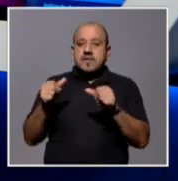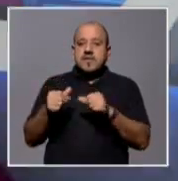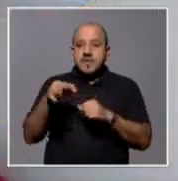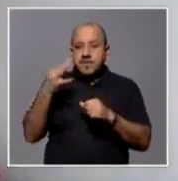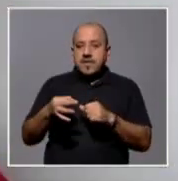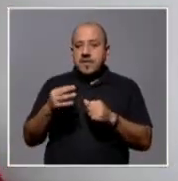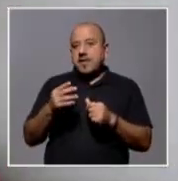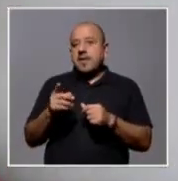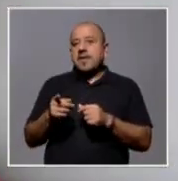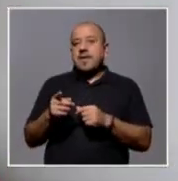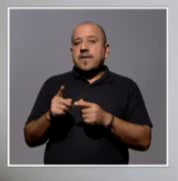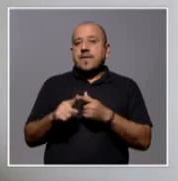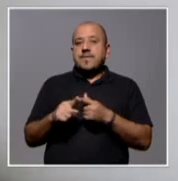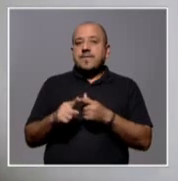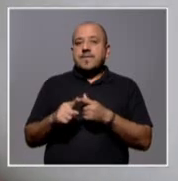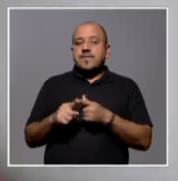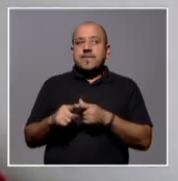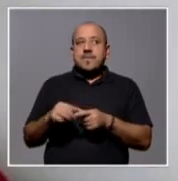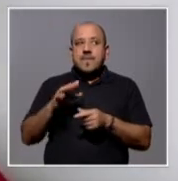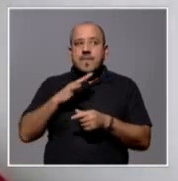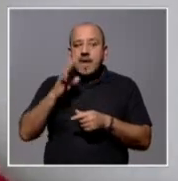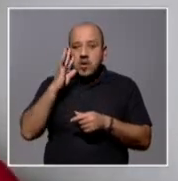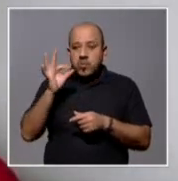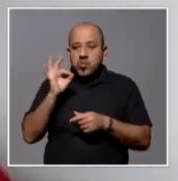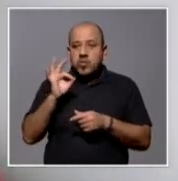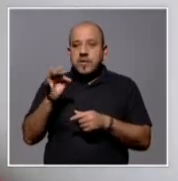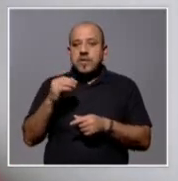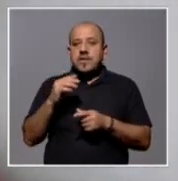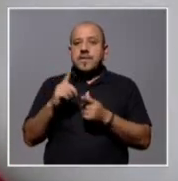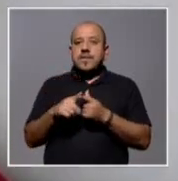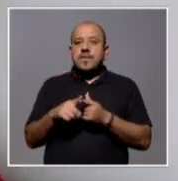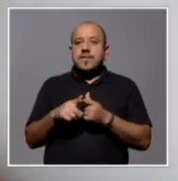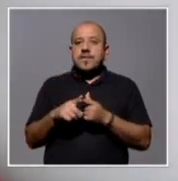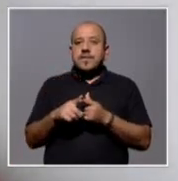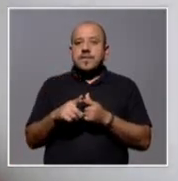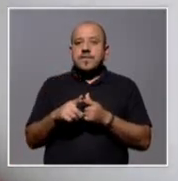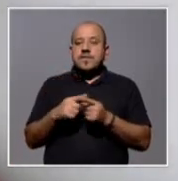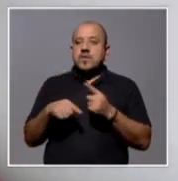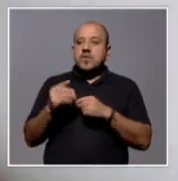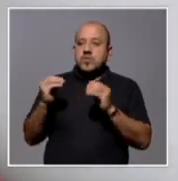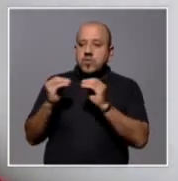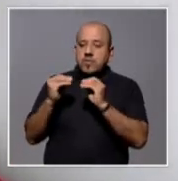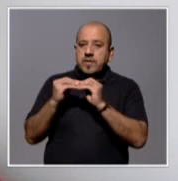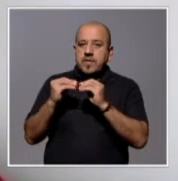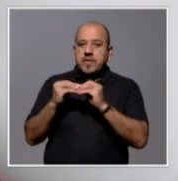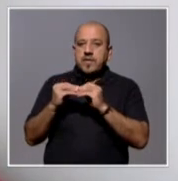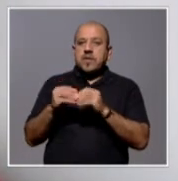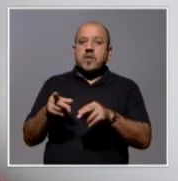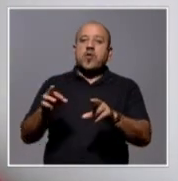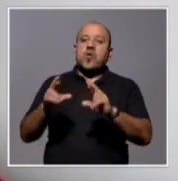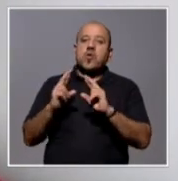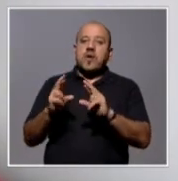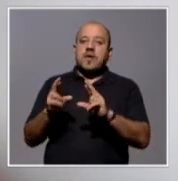la cabeza, se tienen la oportunidad de verse, aunque sea de lejos, de verse con sus compañeros, y bueno, ojalá